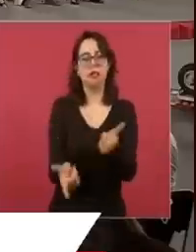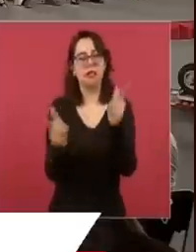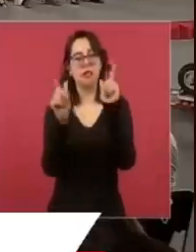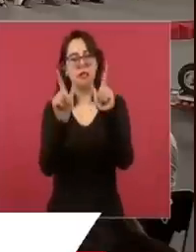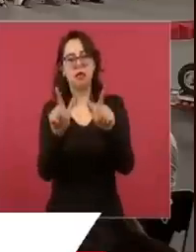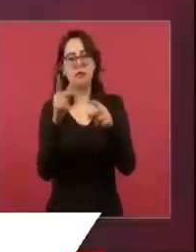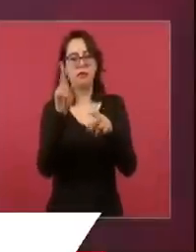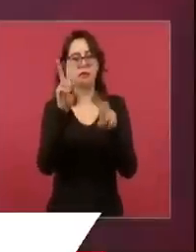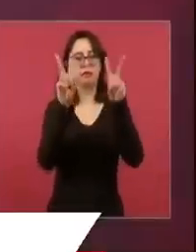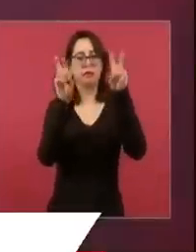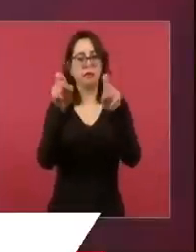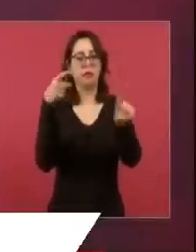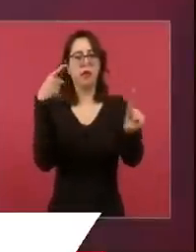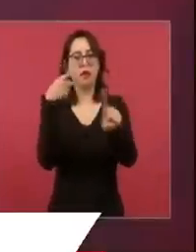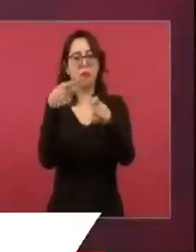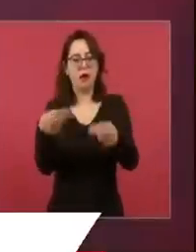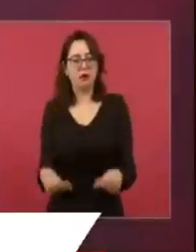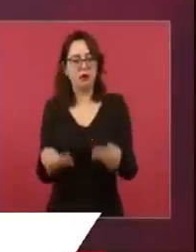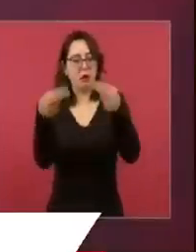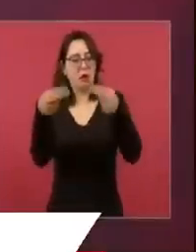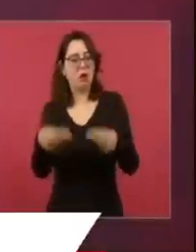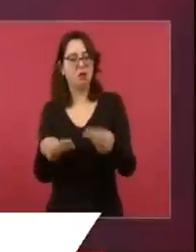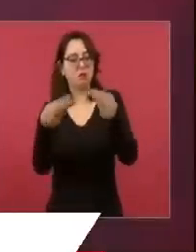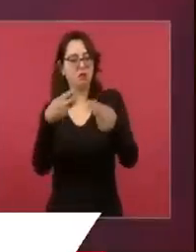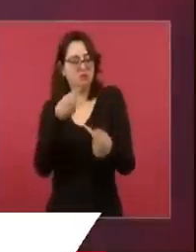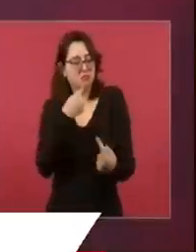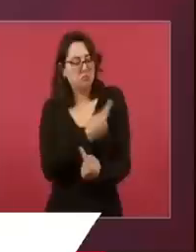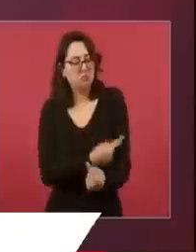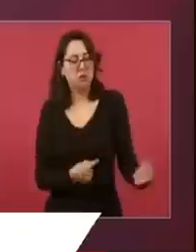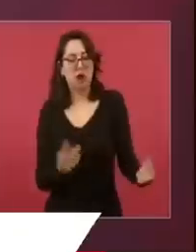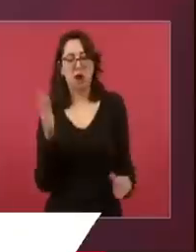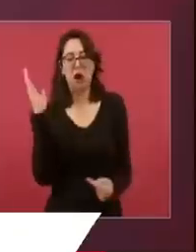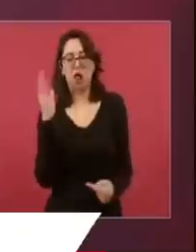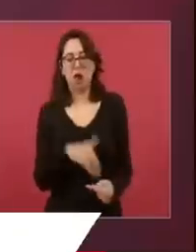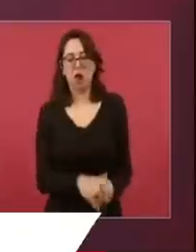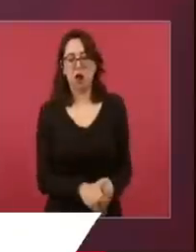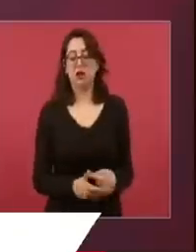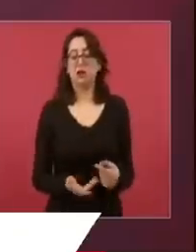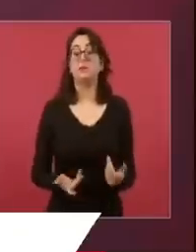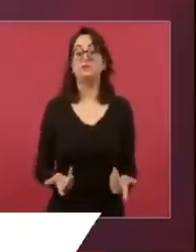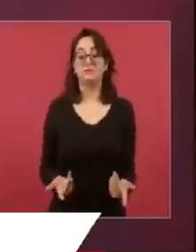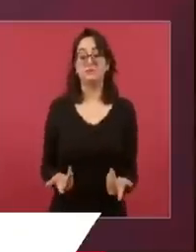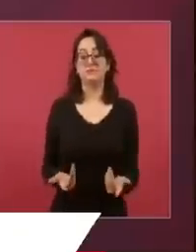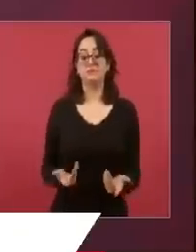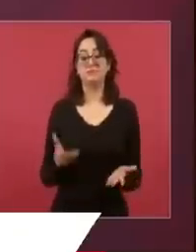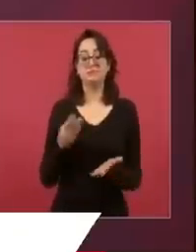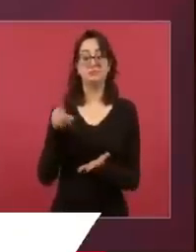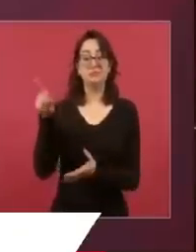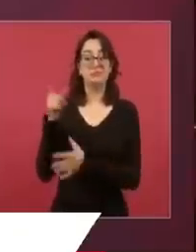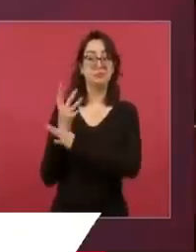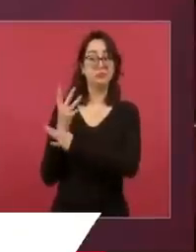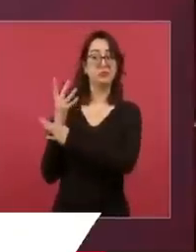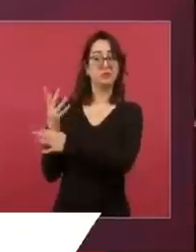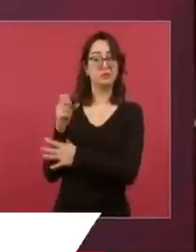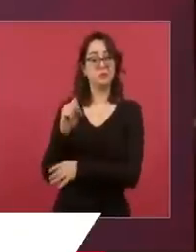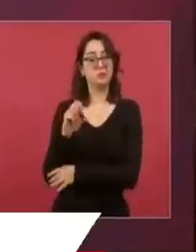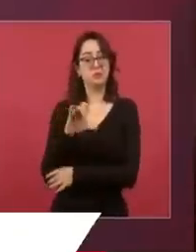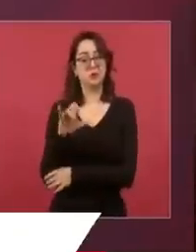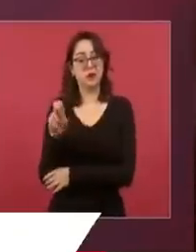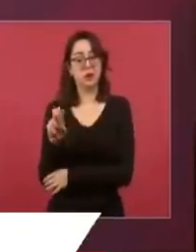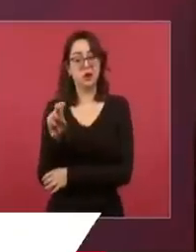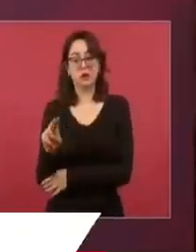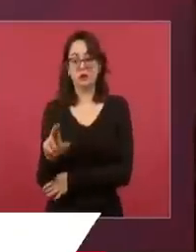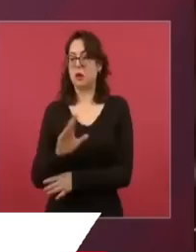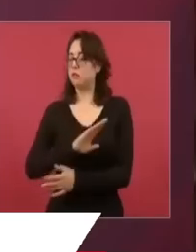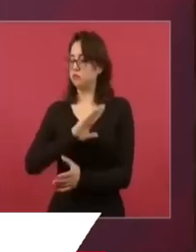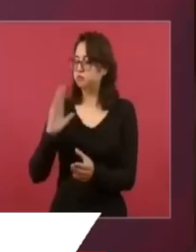personales propios además aquí para tratar de defender o dificultar la responsabilidad de los familiares